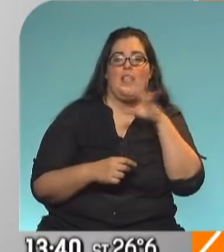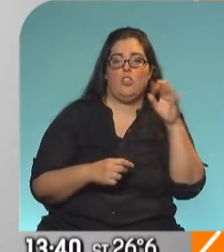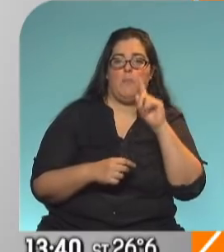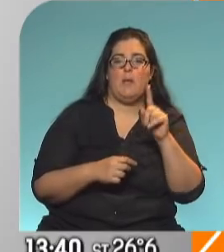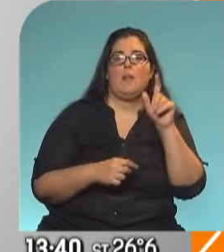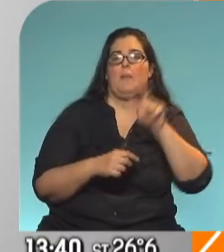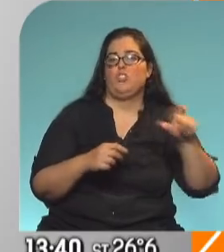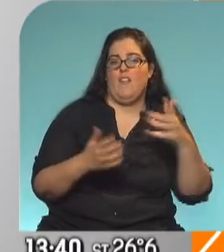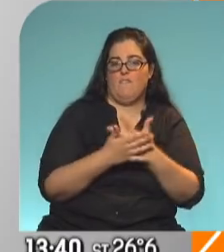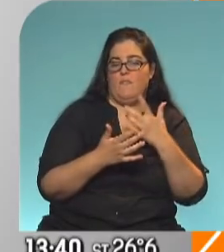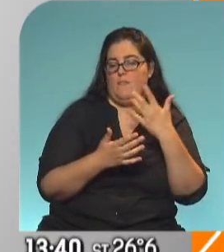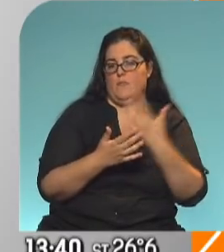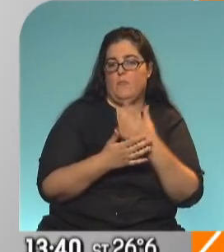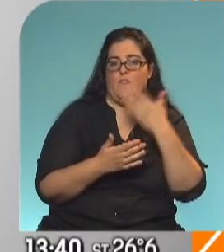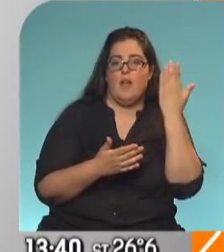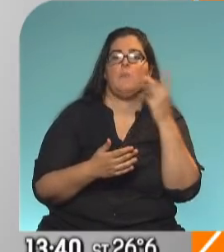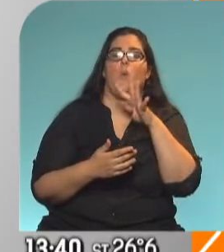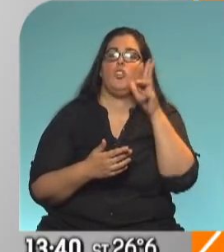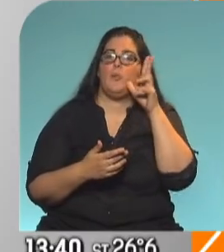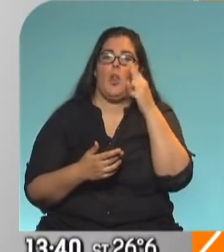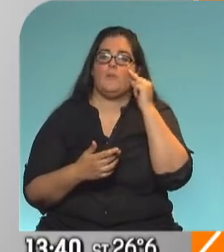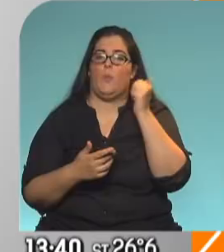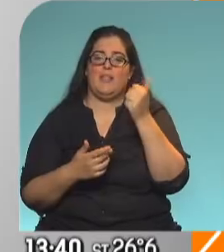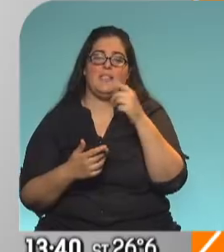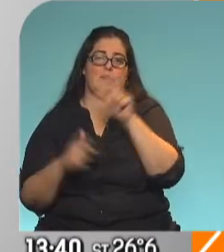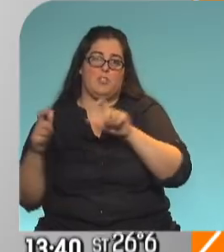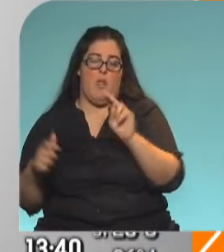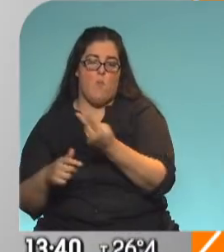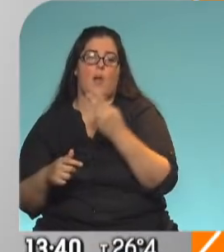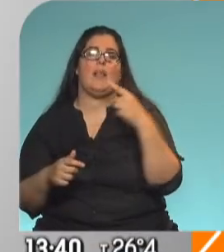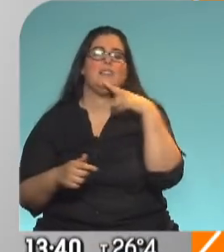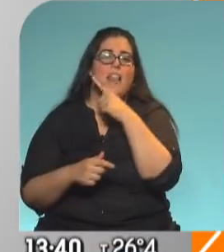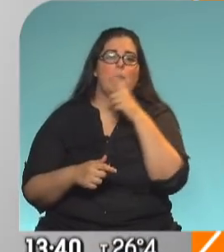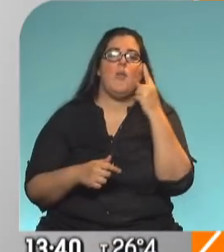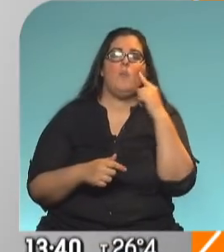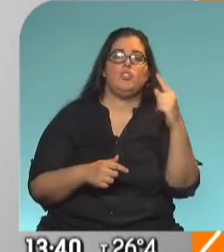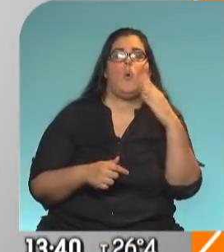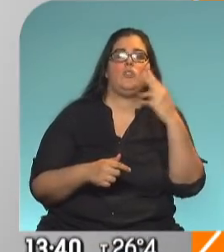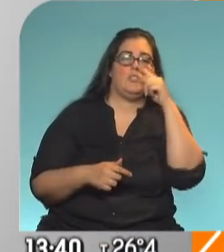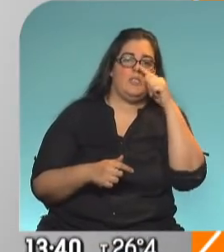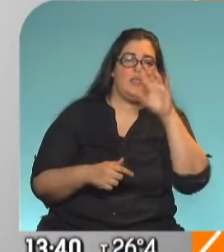1.817.500 casos con 48.926 muertos. Alemania con